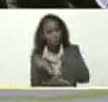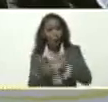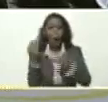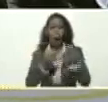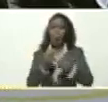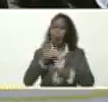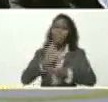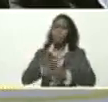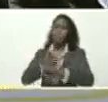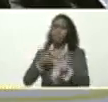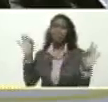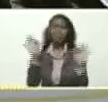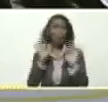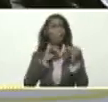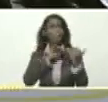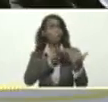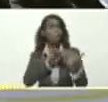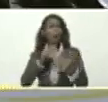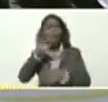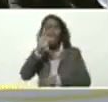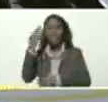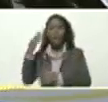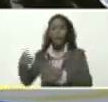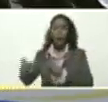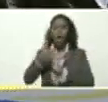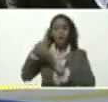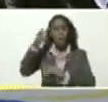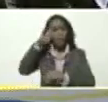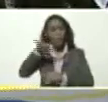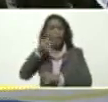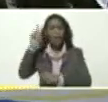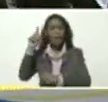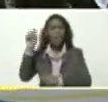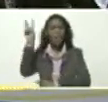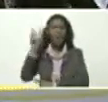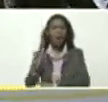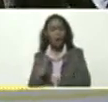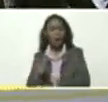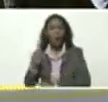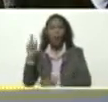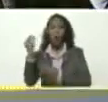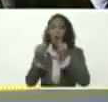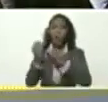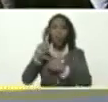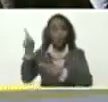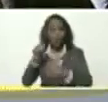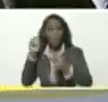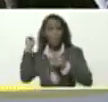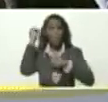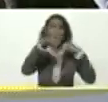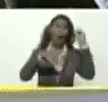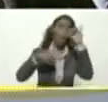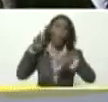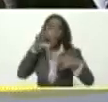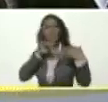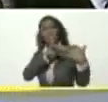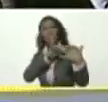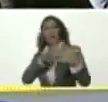hubiera habido guerra del imperio francés contra el pueblo vietnamita, como que no hubiera habido bombardeos y guerra del